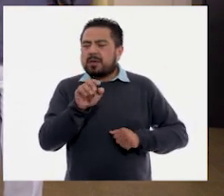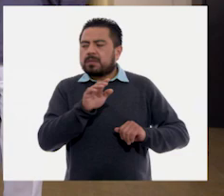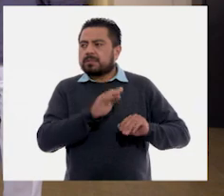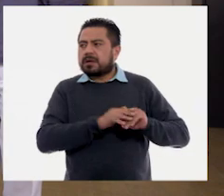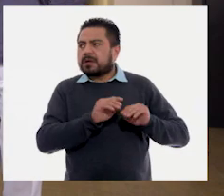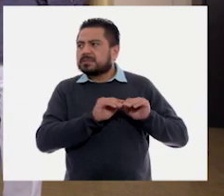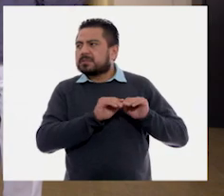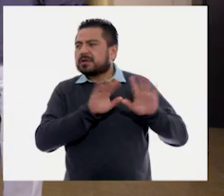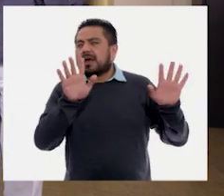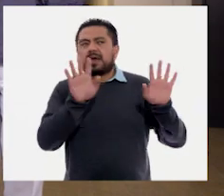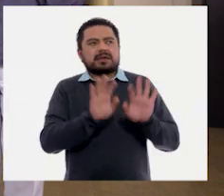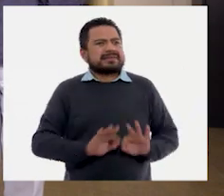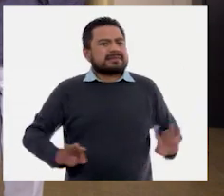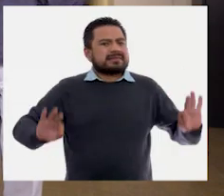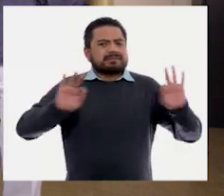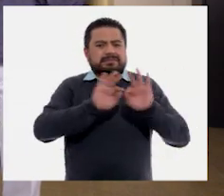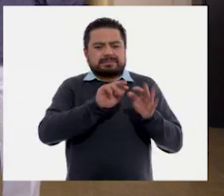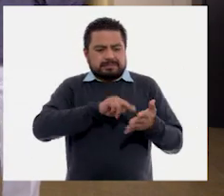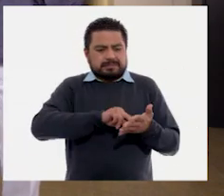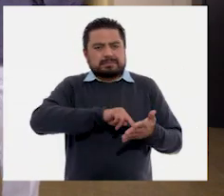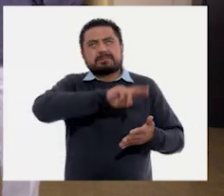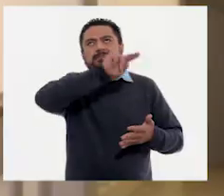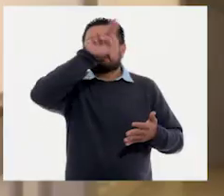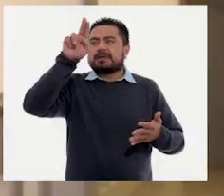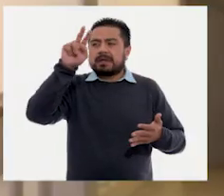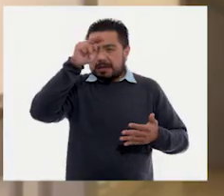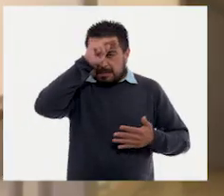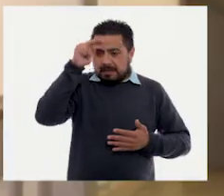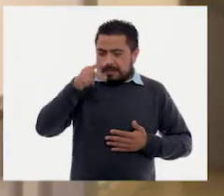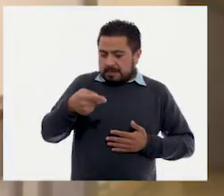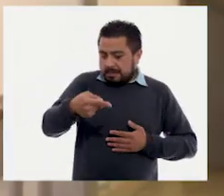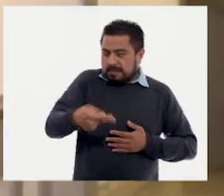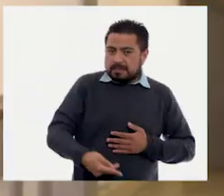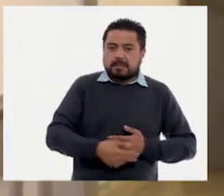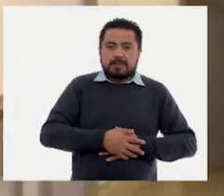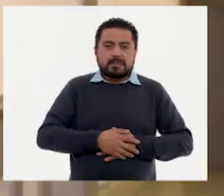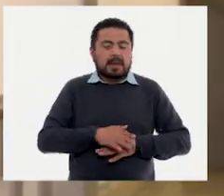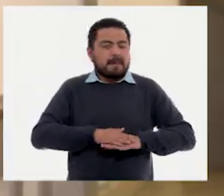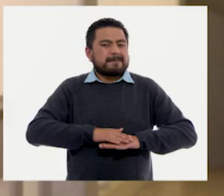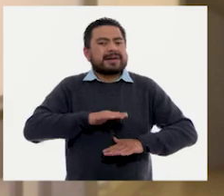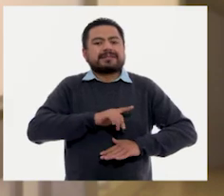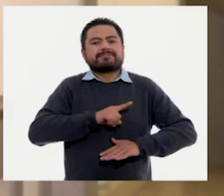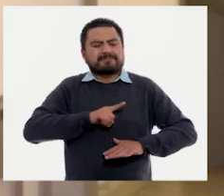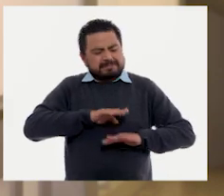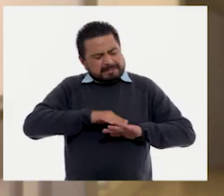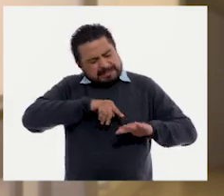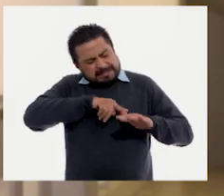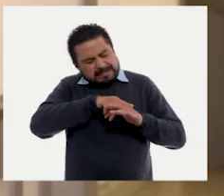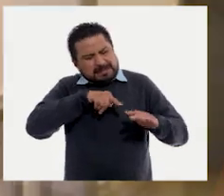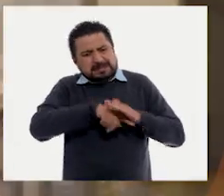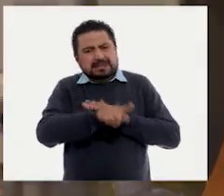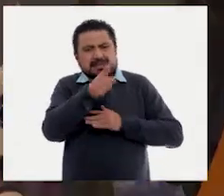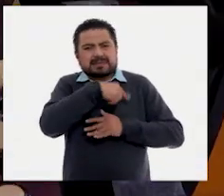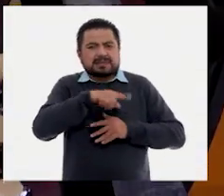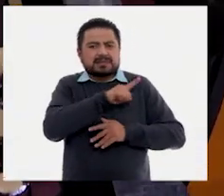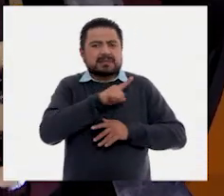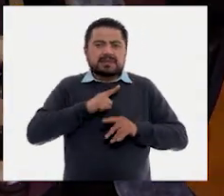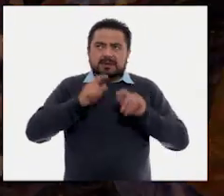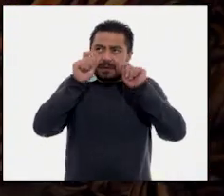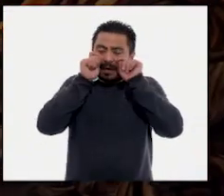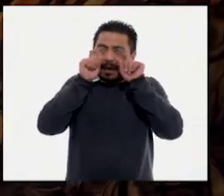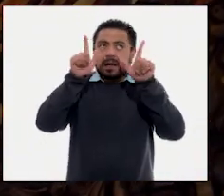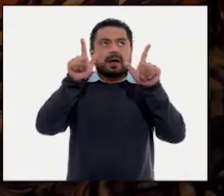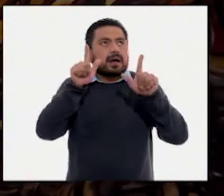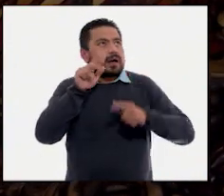la importancia del muralismo mexicano. Hay mucho más que ver. Abramos los ojos. Estas son